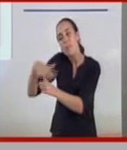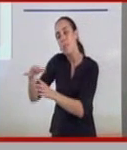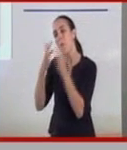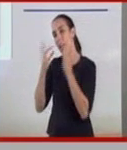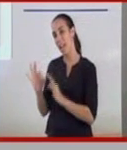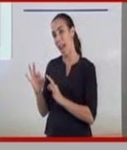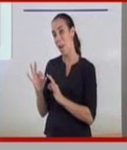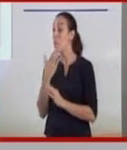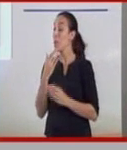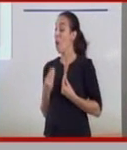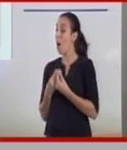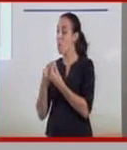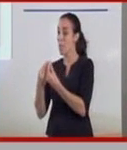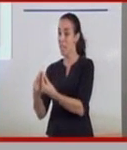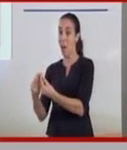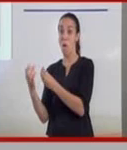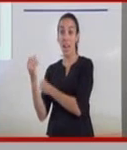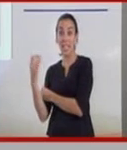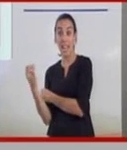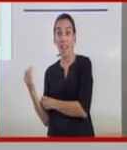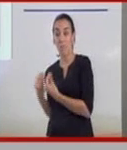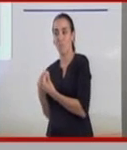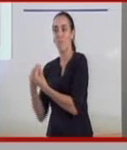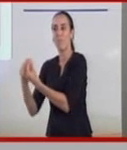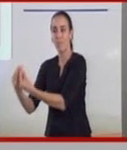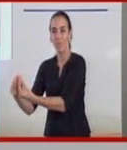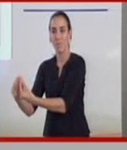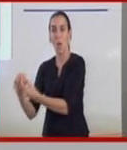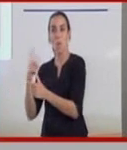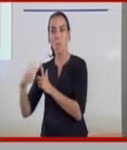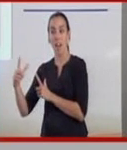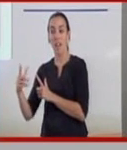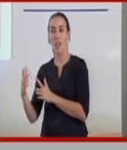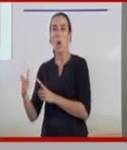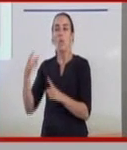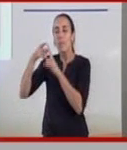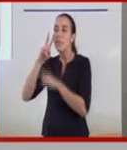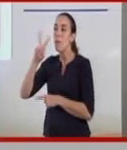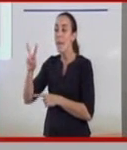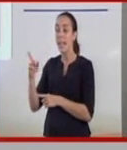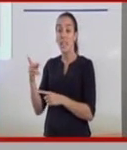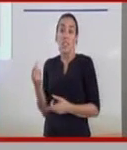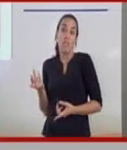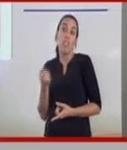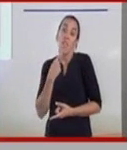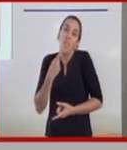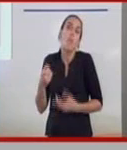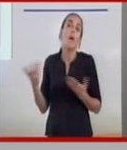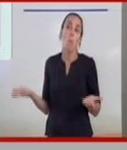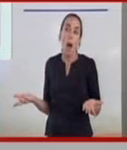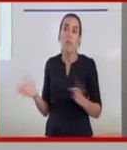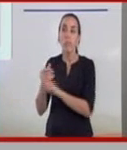acompañarlo en un desplazamiento en tren, por ejemplo, pues para ver con qué dificultades se encuentra. Y como término medio encontramos